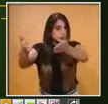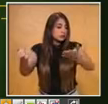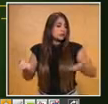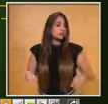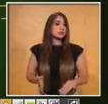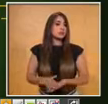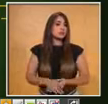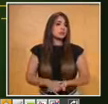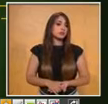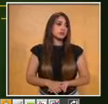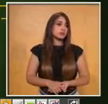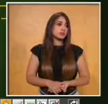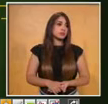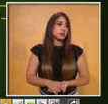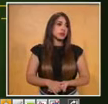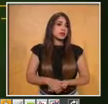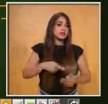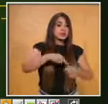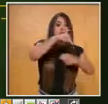si en la piscina nadas,